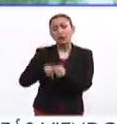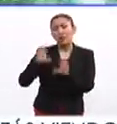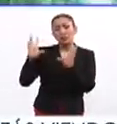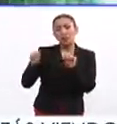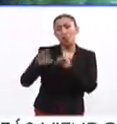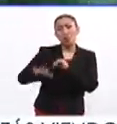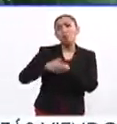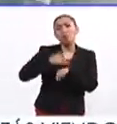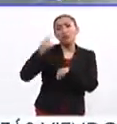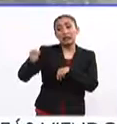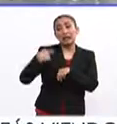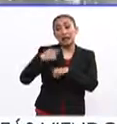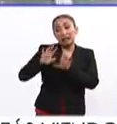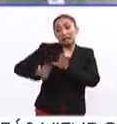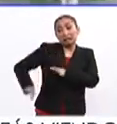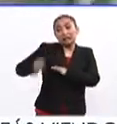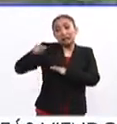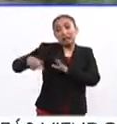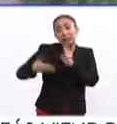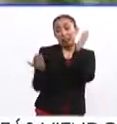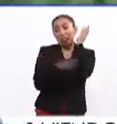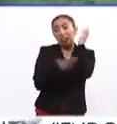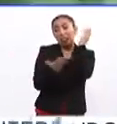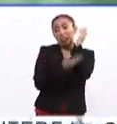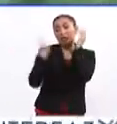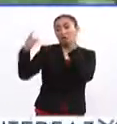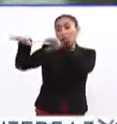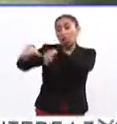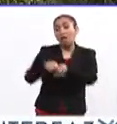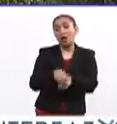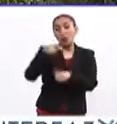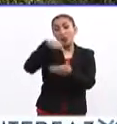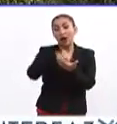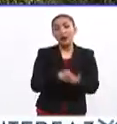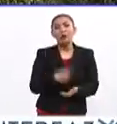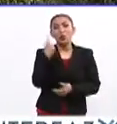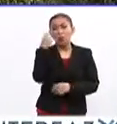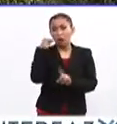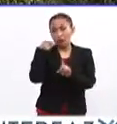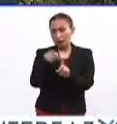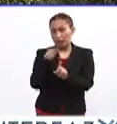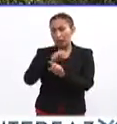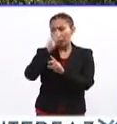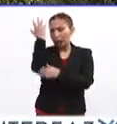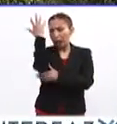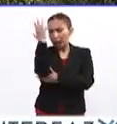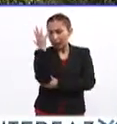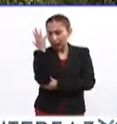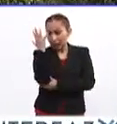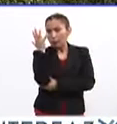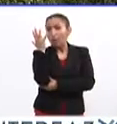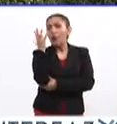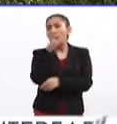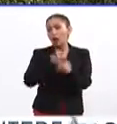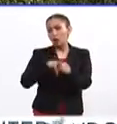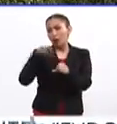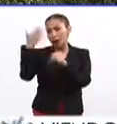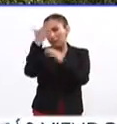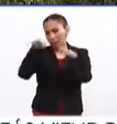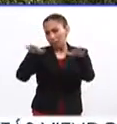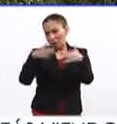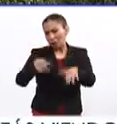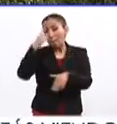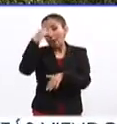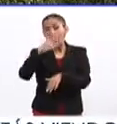natural, debido a que se omite la acción de extraerlos de su ecosistema. La parte de los árboles naturales